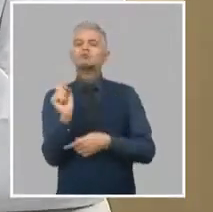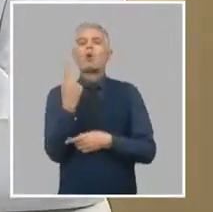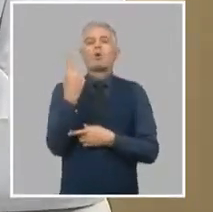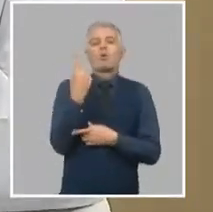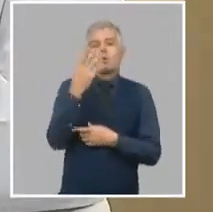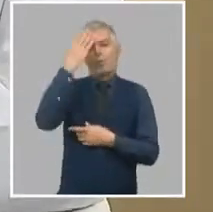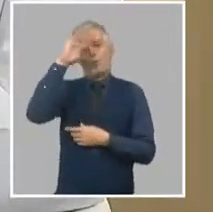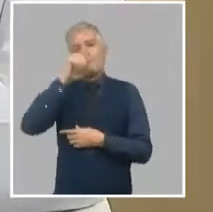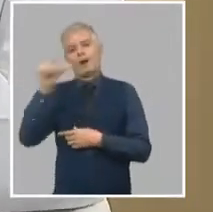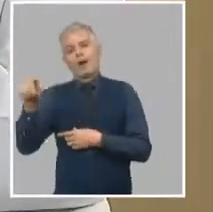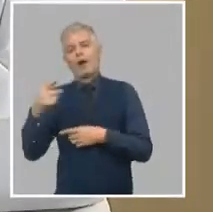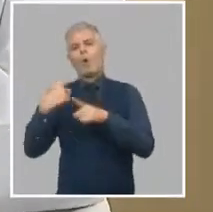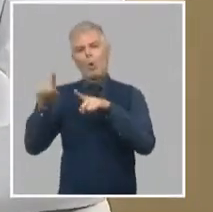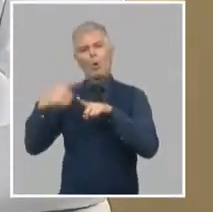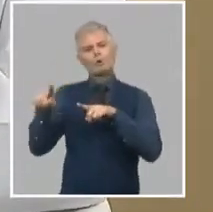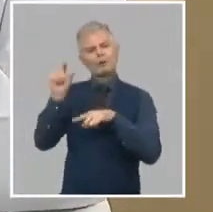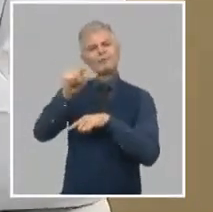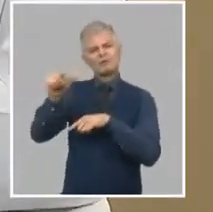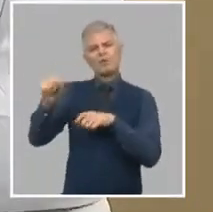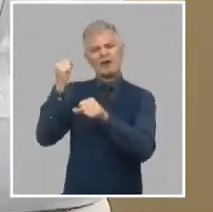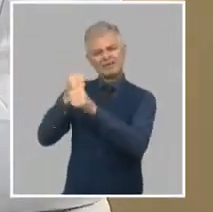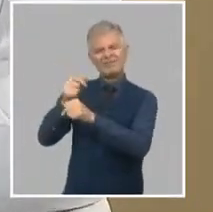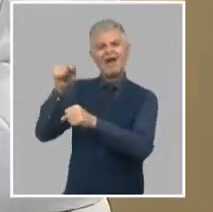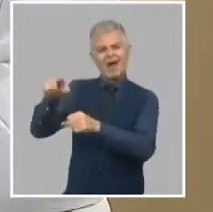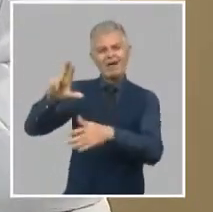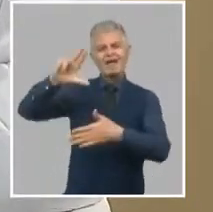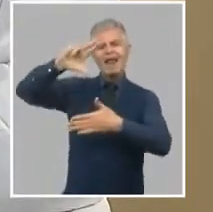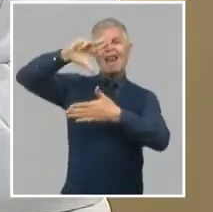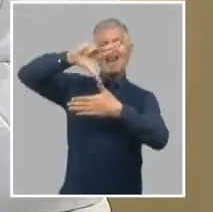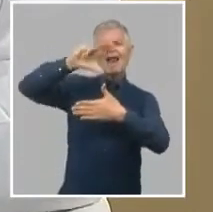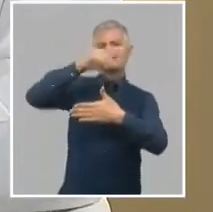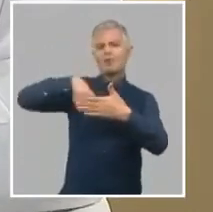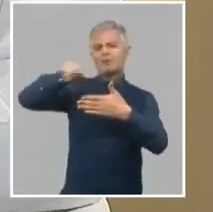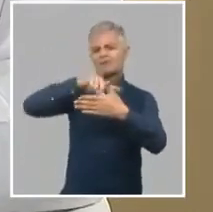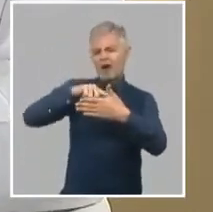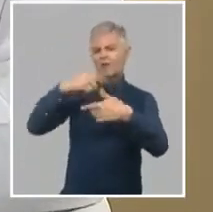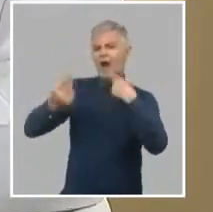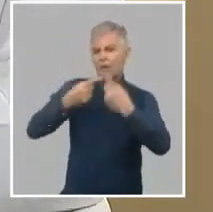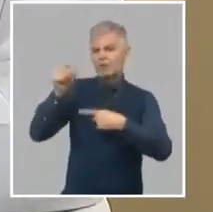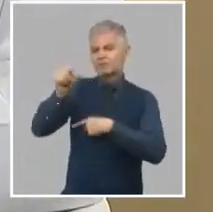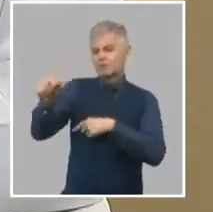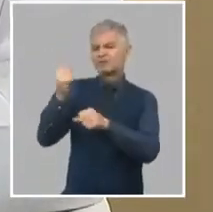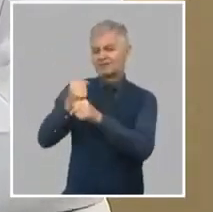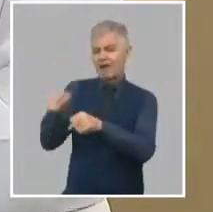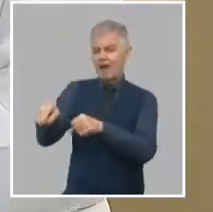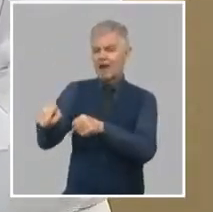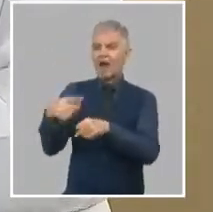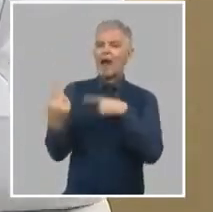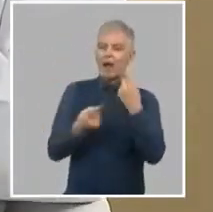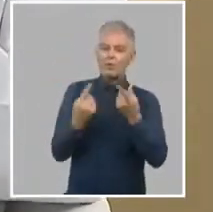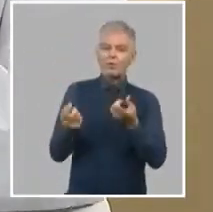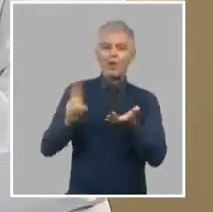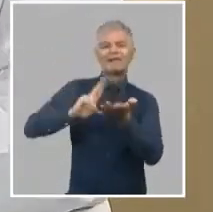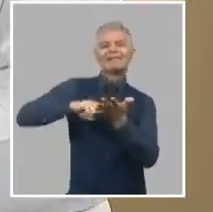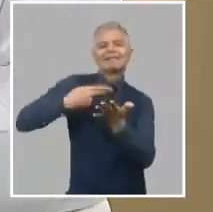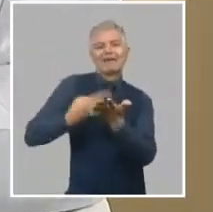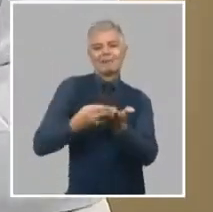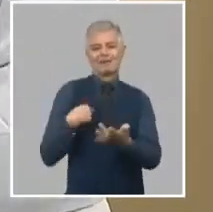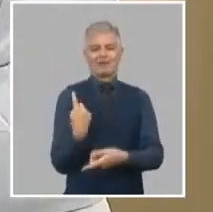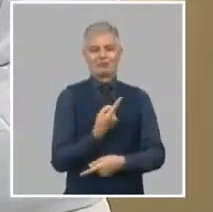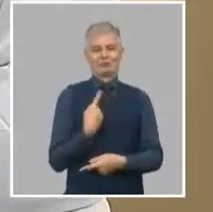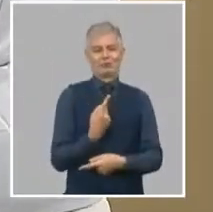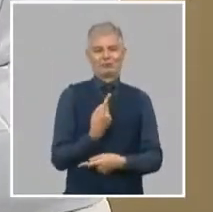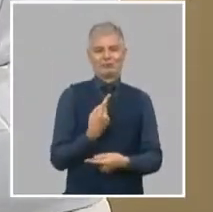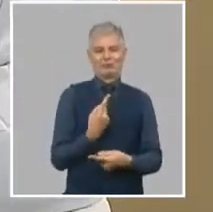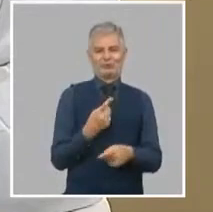sino latinoamericano, que trabajaba en el hospital de Crema y que nos sirvió de intérprete en los primeros días y hacer